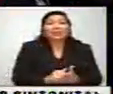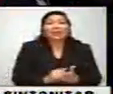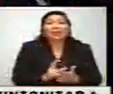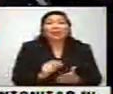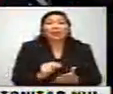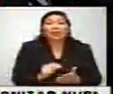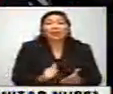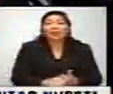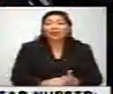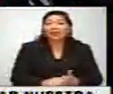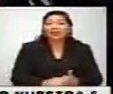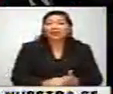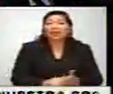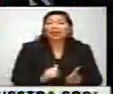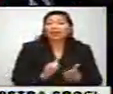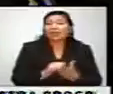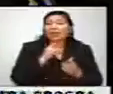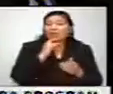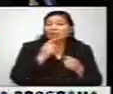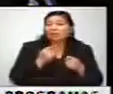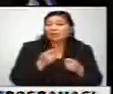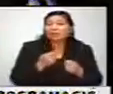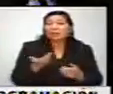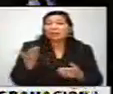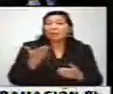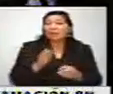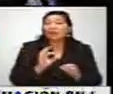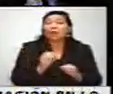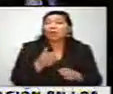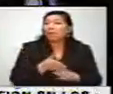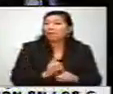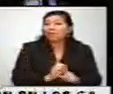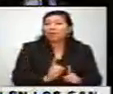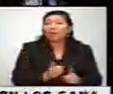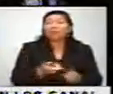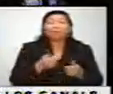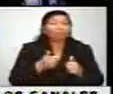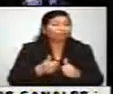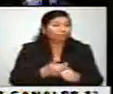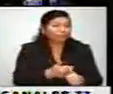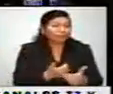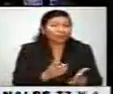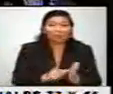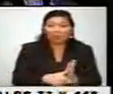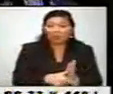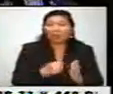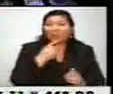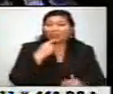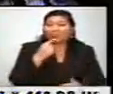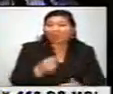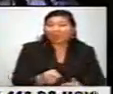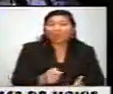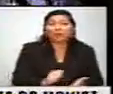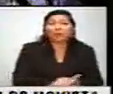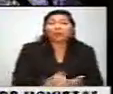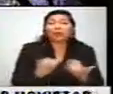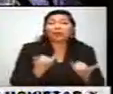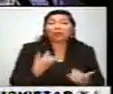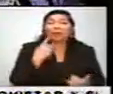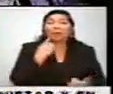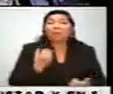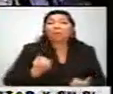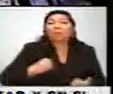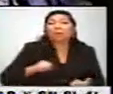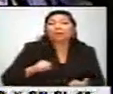¿no? Que es obligatoria su asistencia, y si no asisten, bajo apercibimientos pueden ser denunciados por delito de